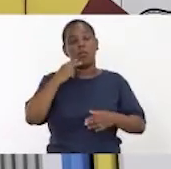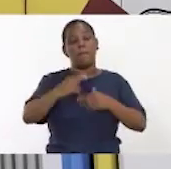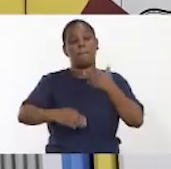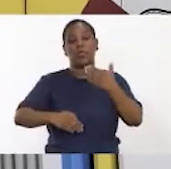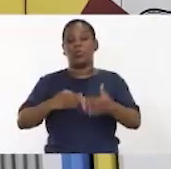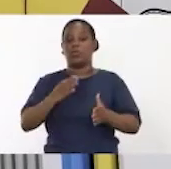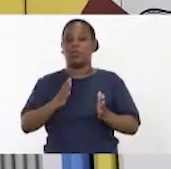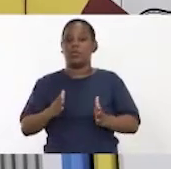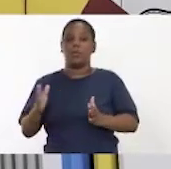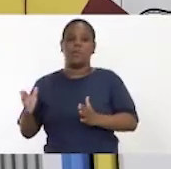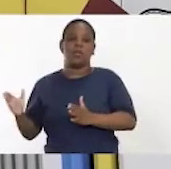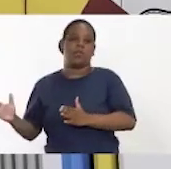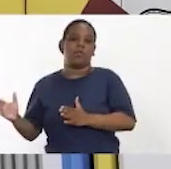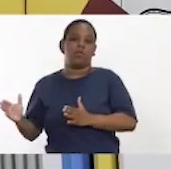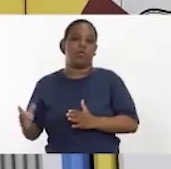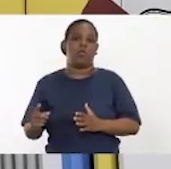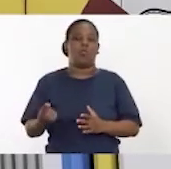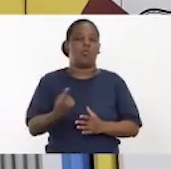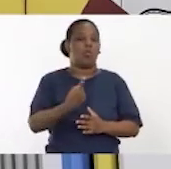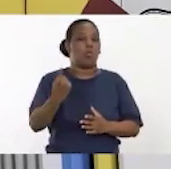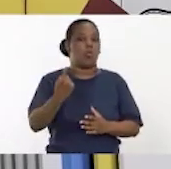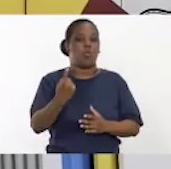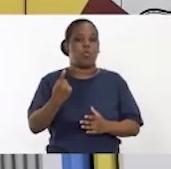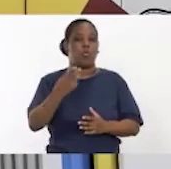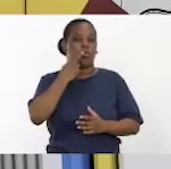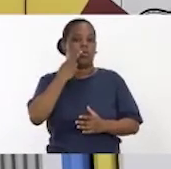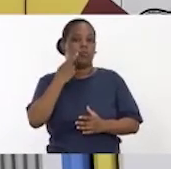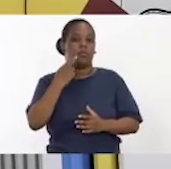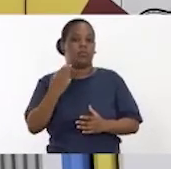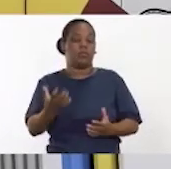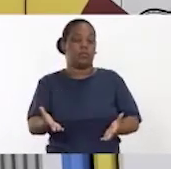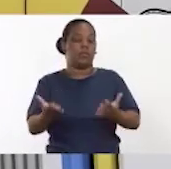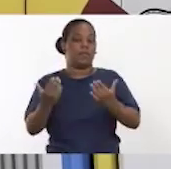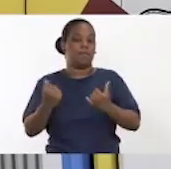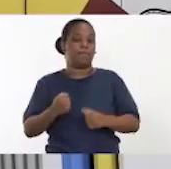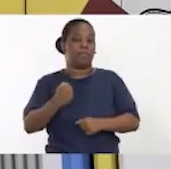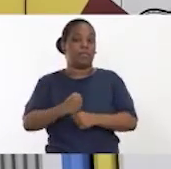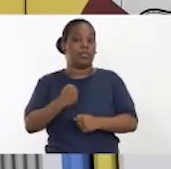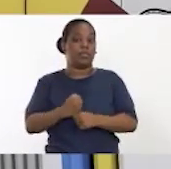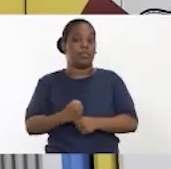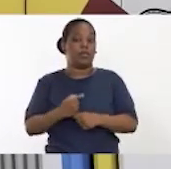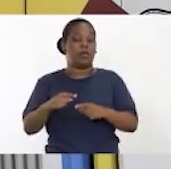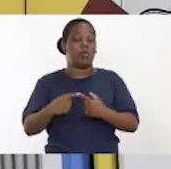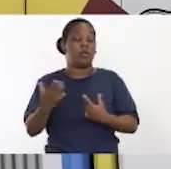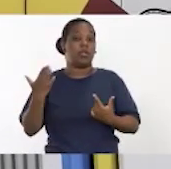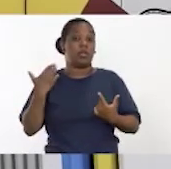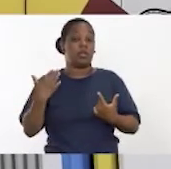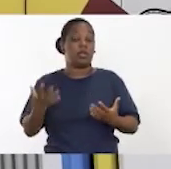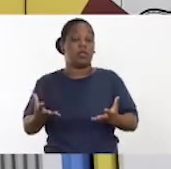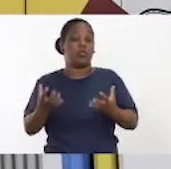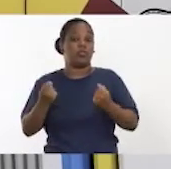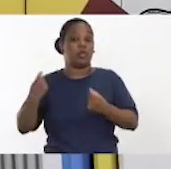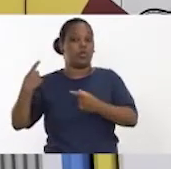proceso periódico cuyo único resultado sea la obtención de trabajo a cuenta del calor tomado de una